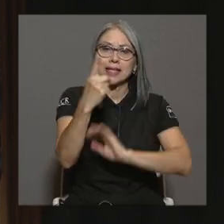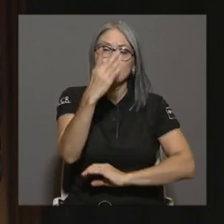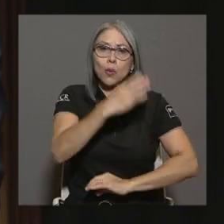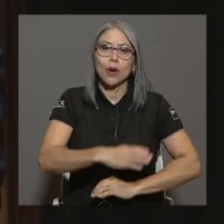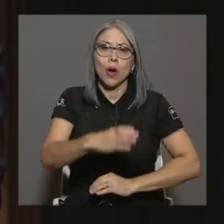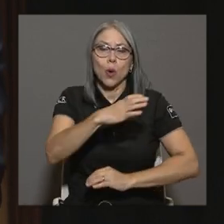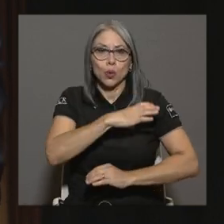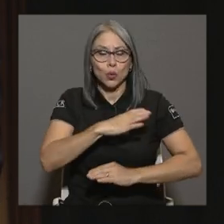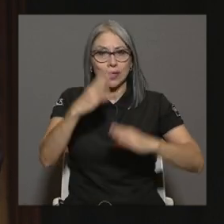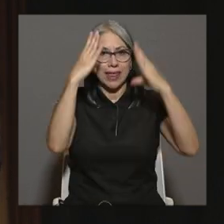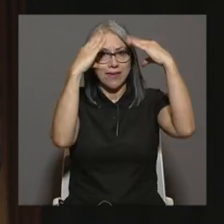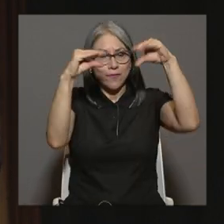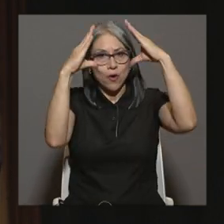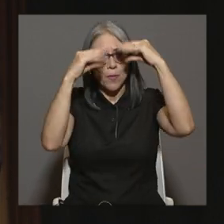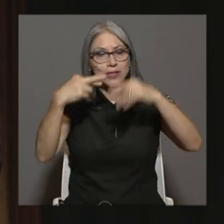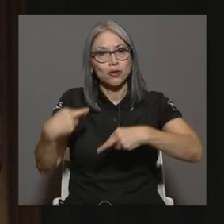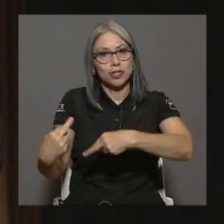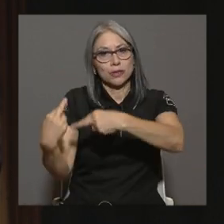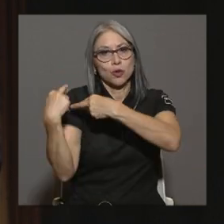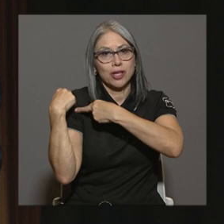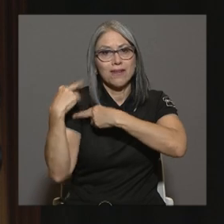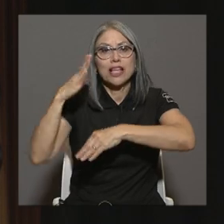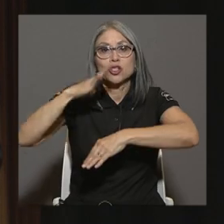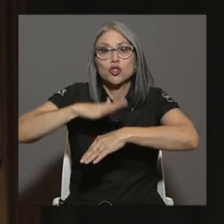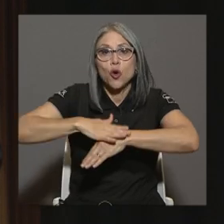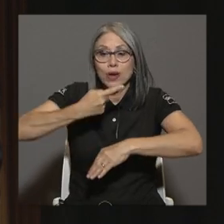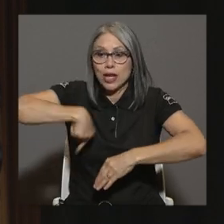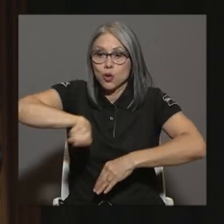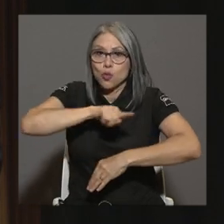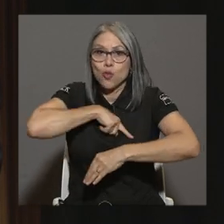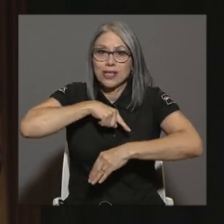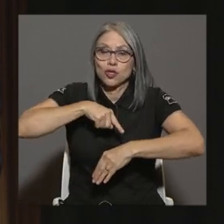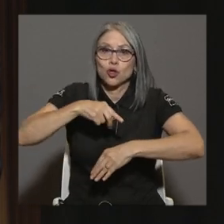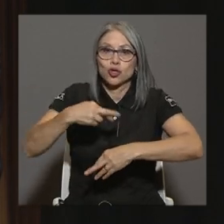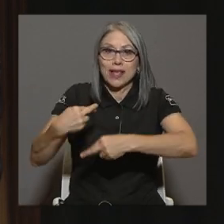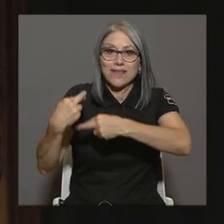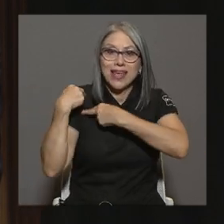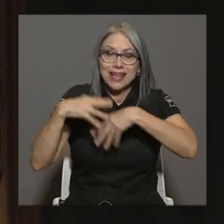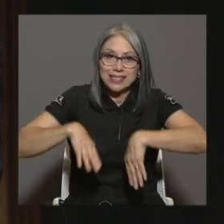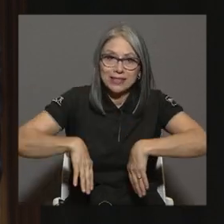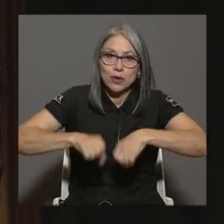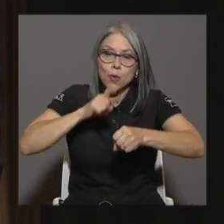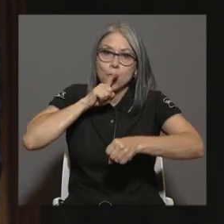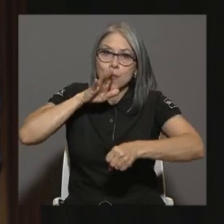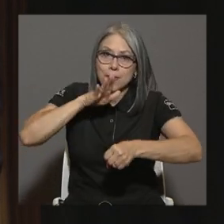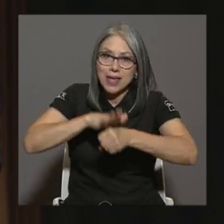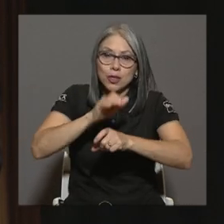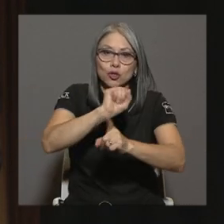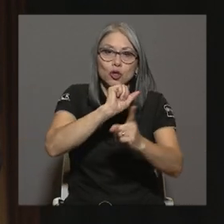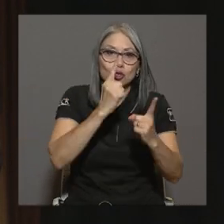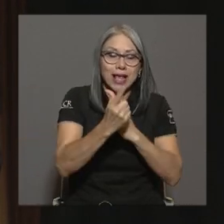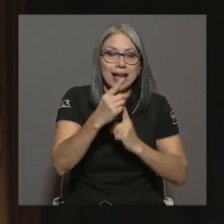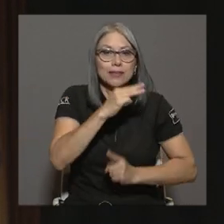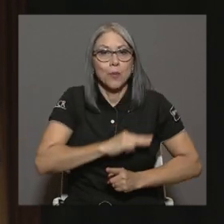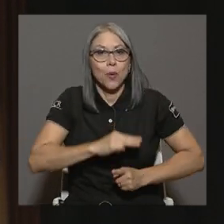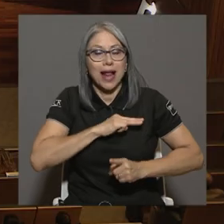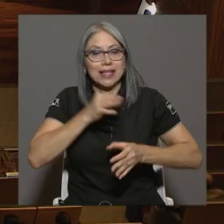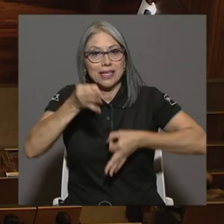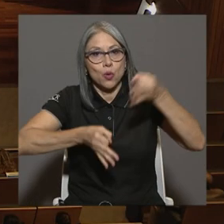de información responsable sobre el cumplimiento de nuestros deberes sociales, morales y jurídicos a la